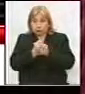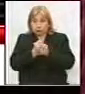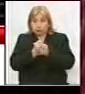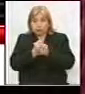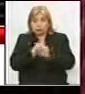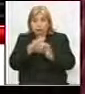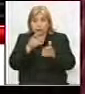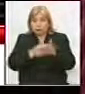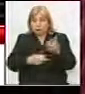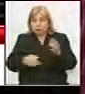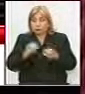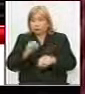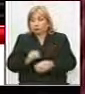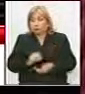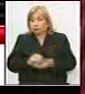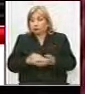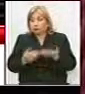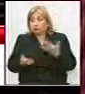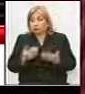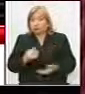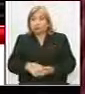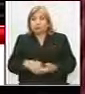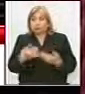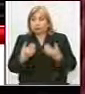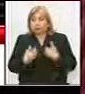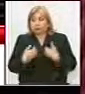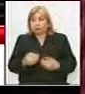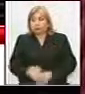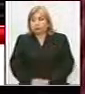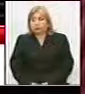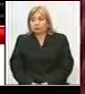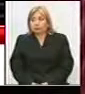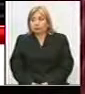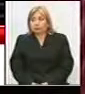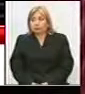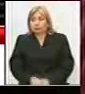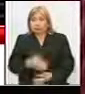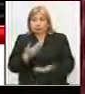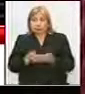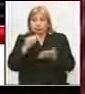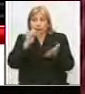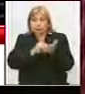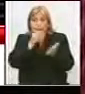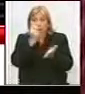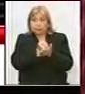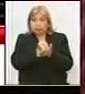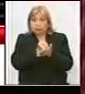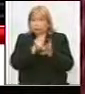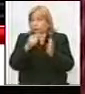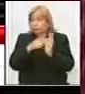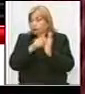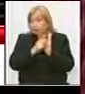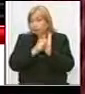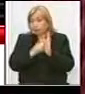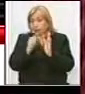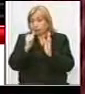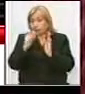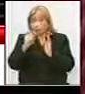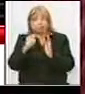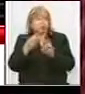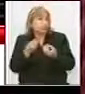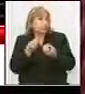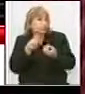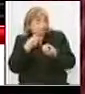que los conoció aproximadamente. Presidenta, no tengo esa memoria, ¿verdad? Bueno, pedir que conste en acta para la solicitud de la respuesta, que son